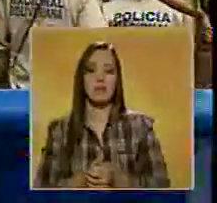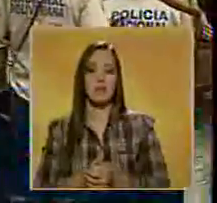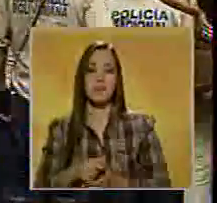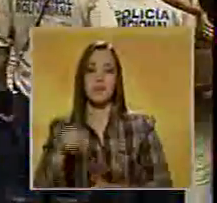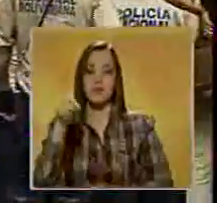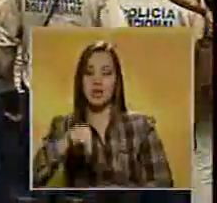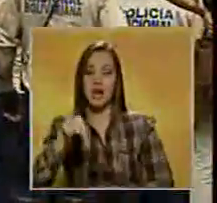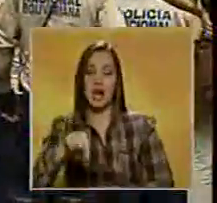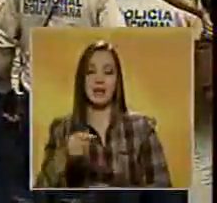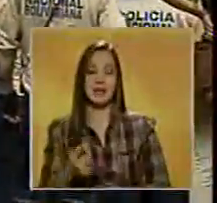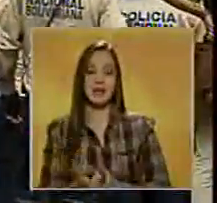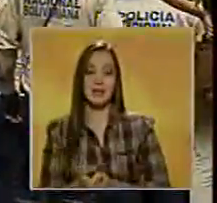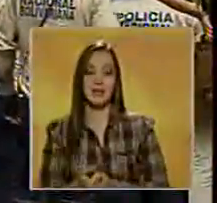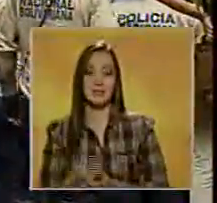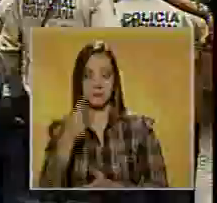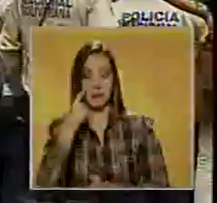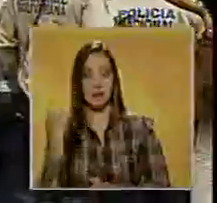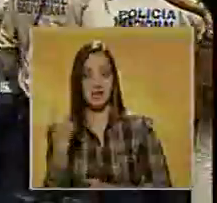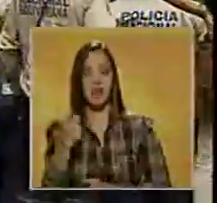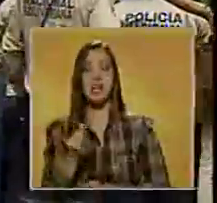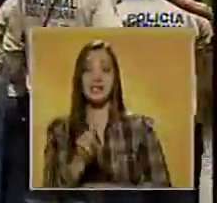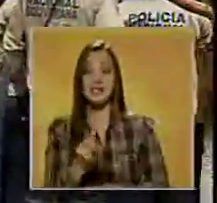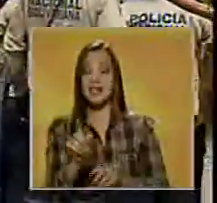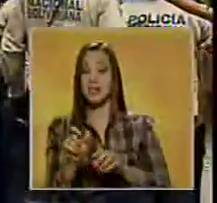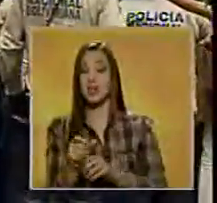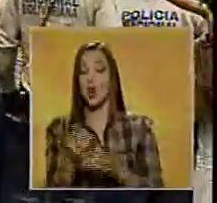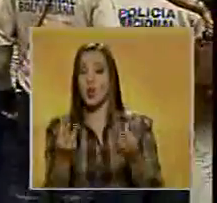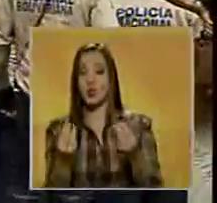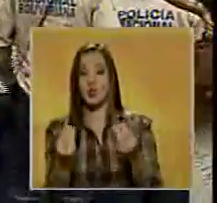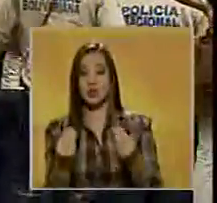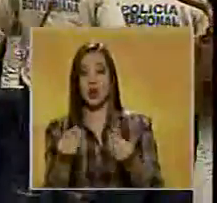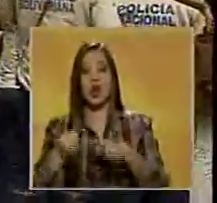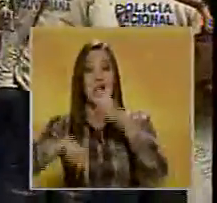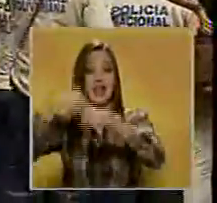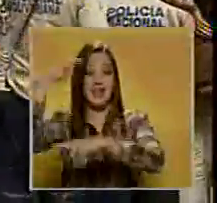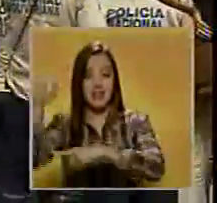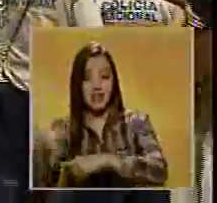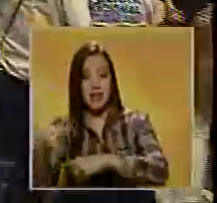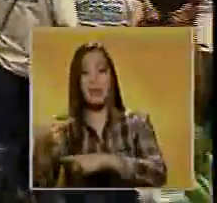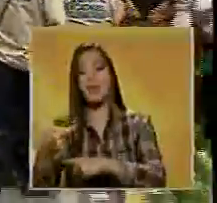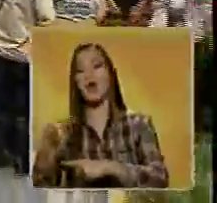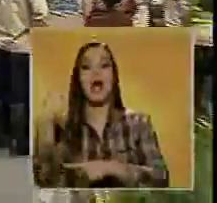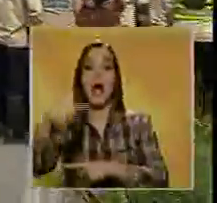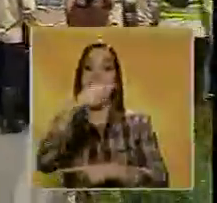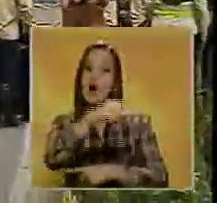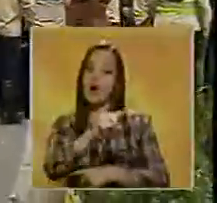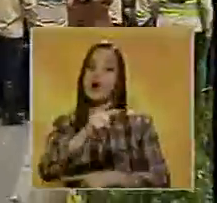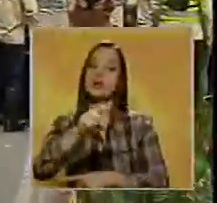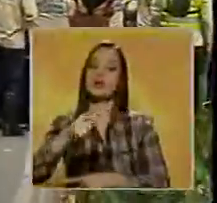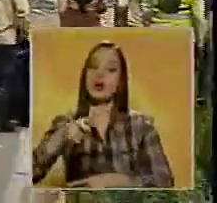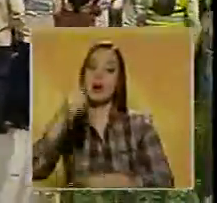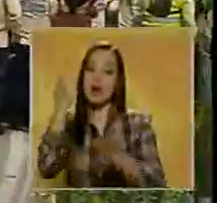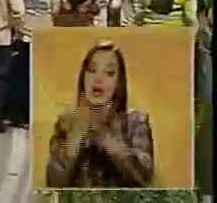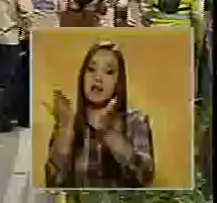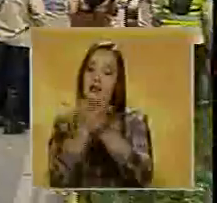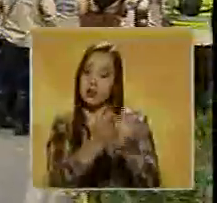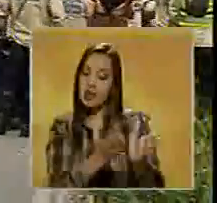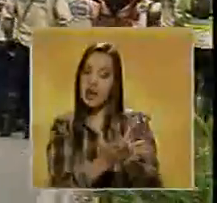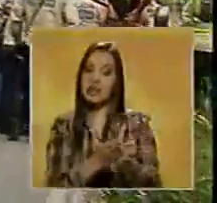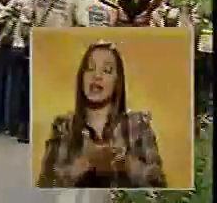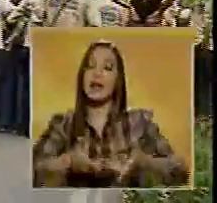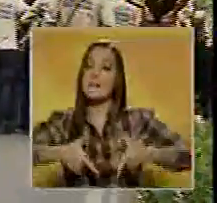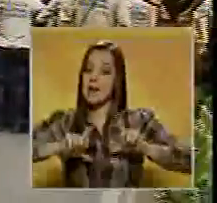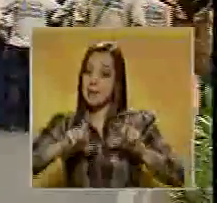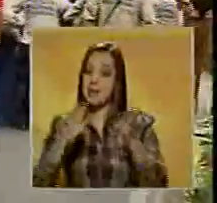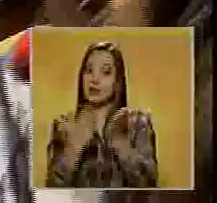primera corrida, 181.000. Y seguimos con las siguientes corridas para sumar a todos los que hay que sumar. Es un esfuerzo que estamos haciendo, es